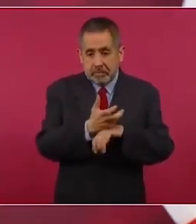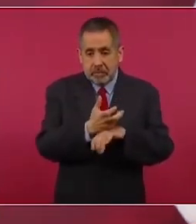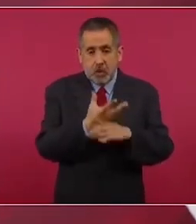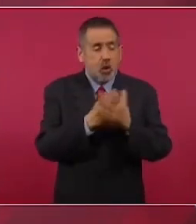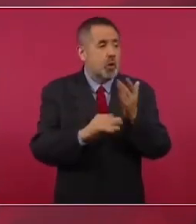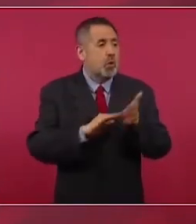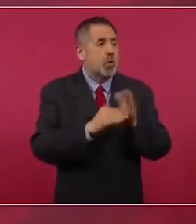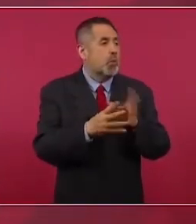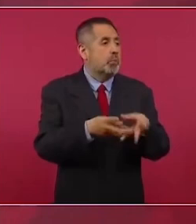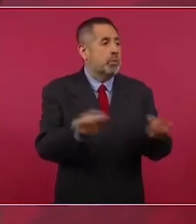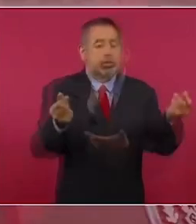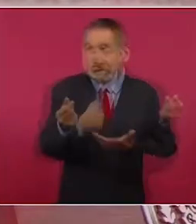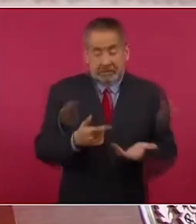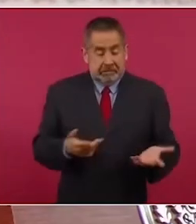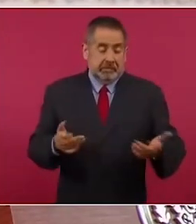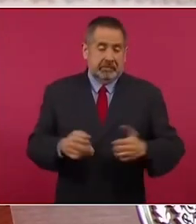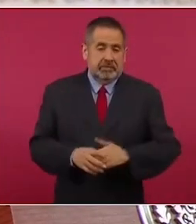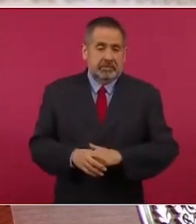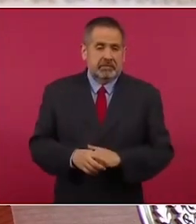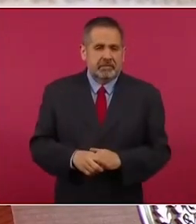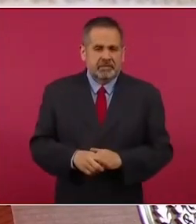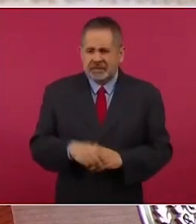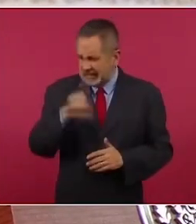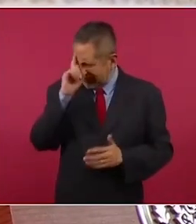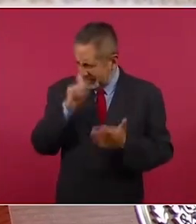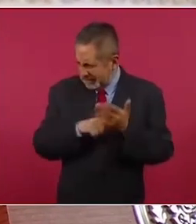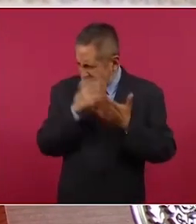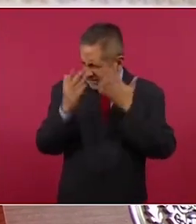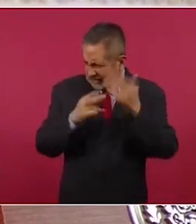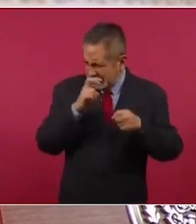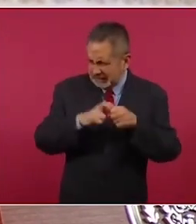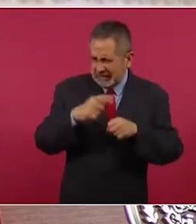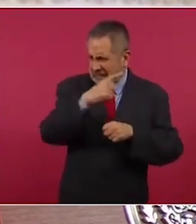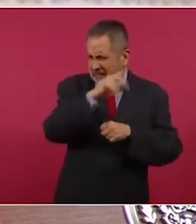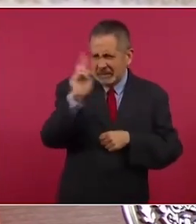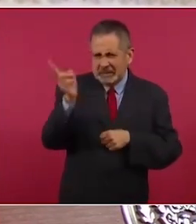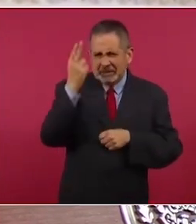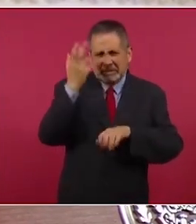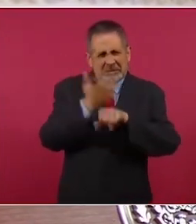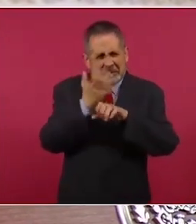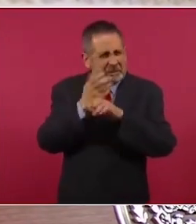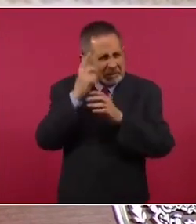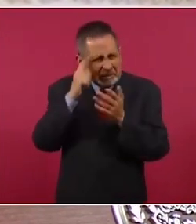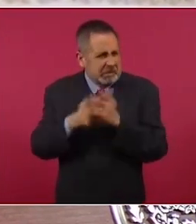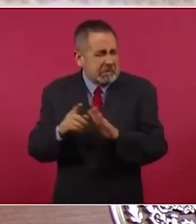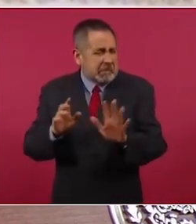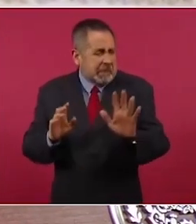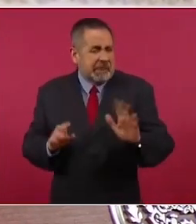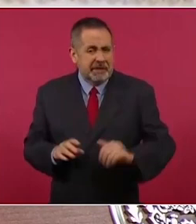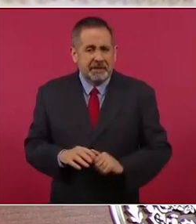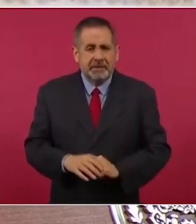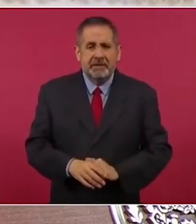y nunca lo han encontrado. Creo que estudió allá en una universidad de Estados Unidos.